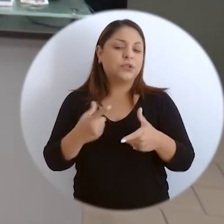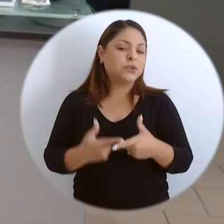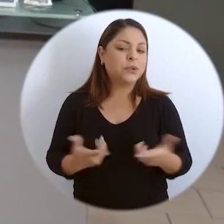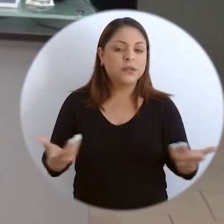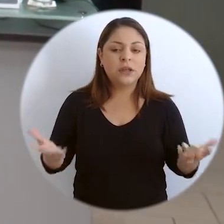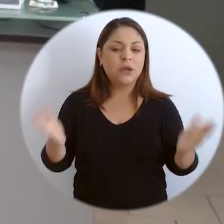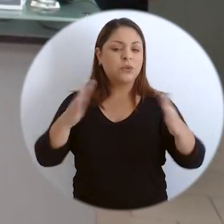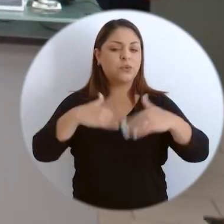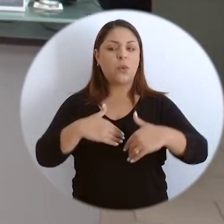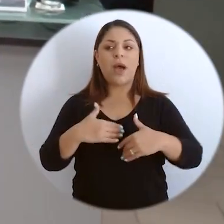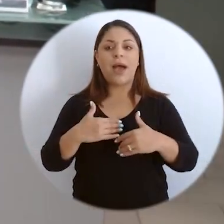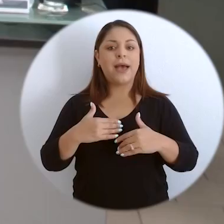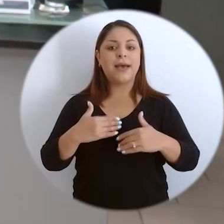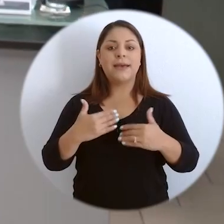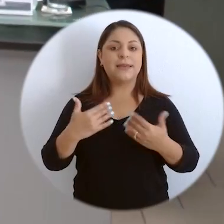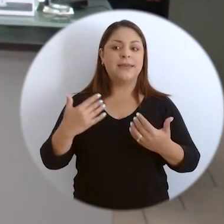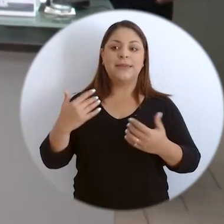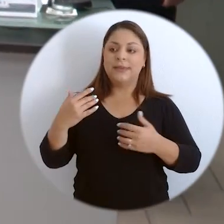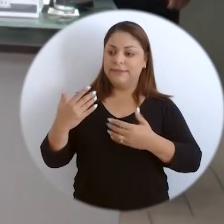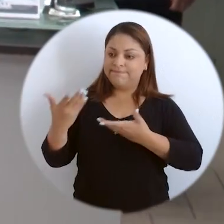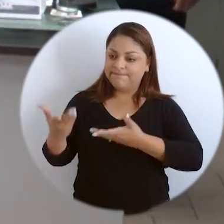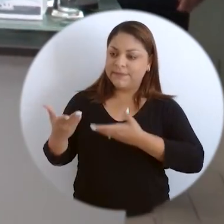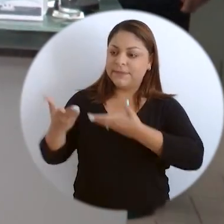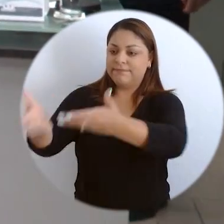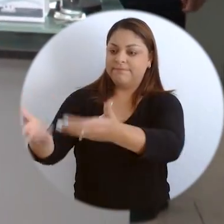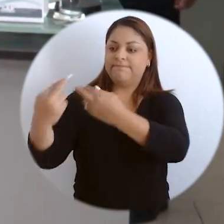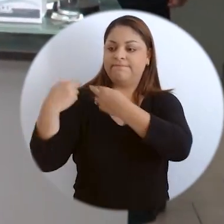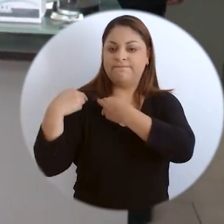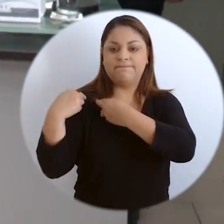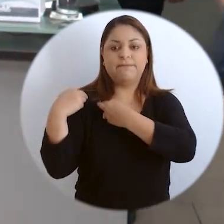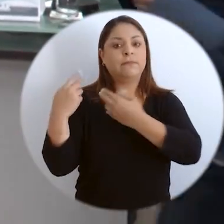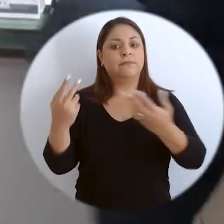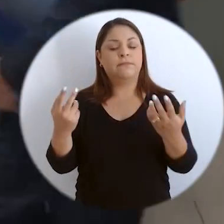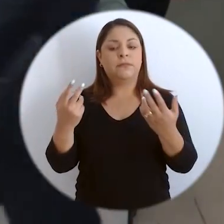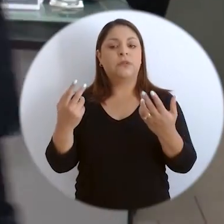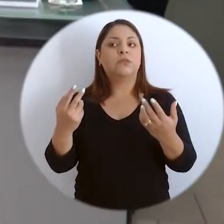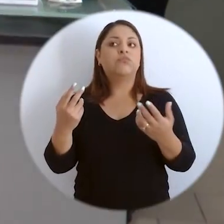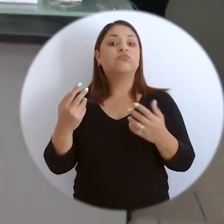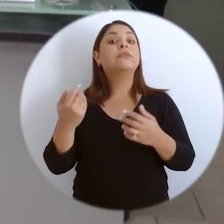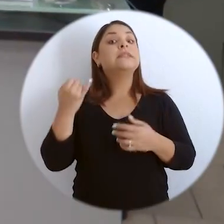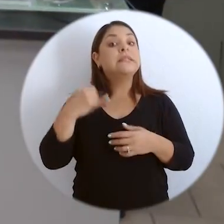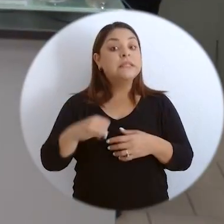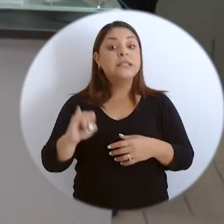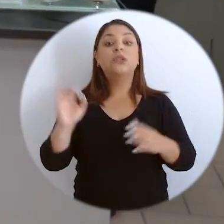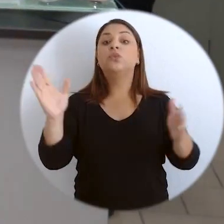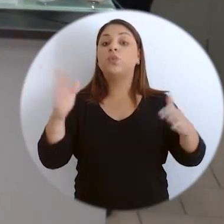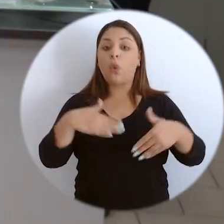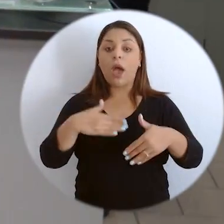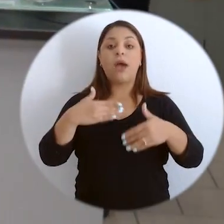y expectativas de problemas que tienen y demandan una resolución. Sin